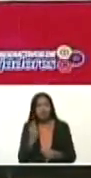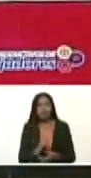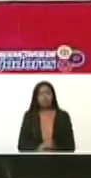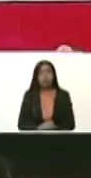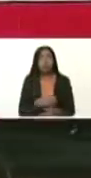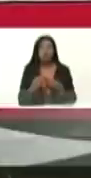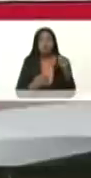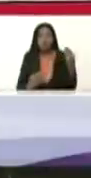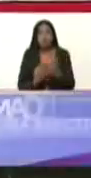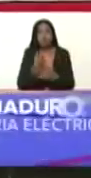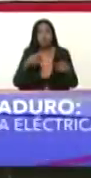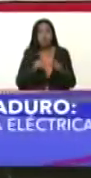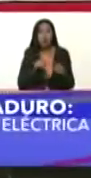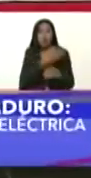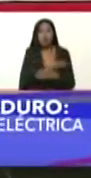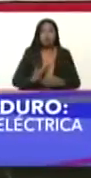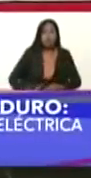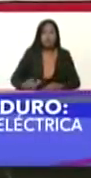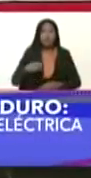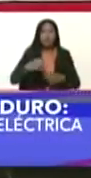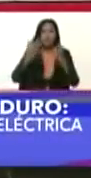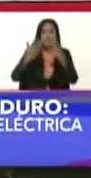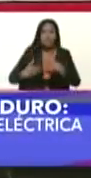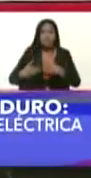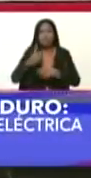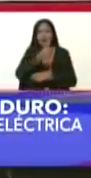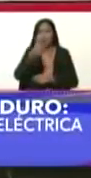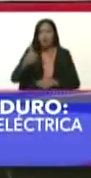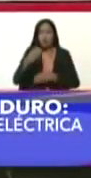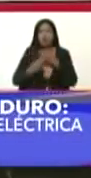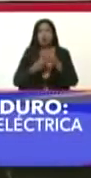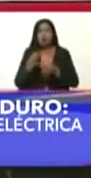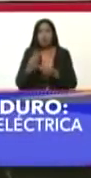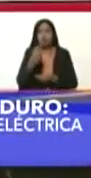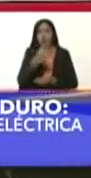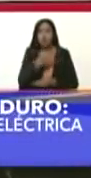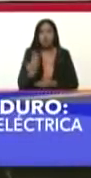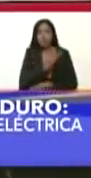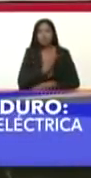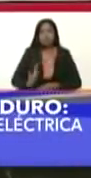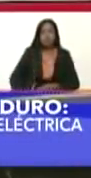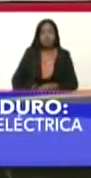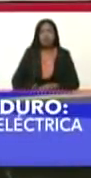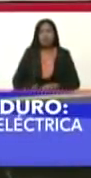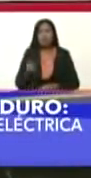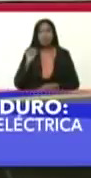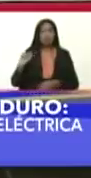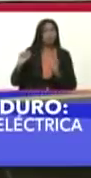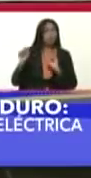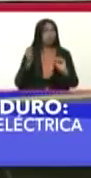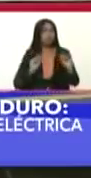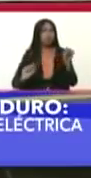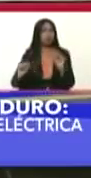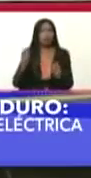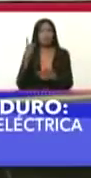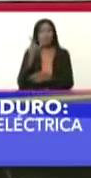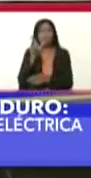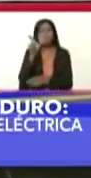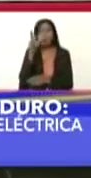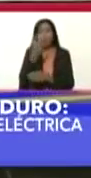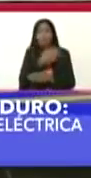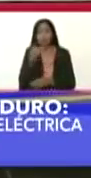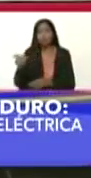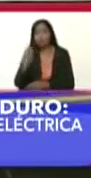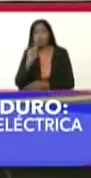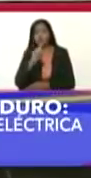cómo funcionan las presidencias de las empresas. No quiero presidente burócrata ni burgués.